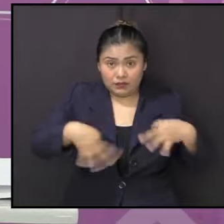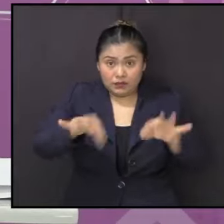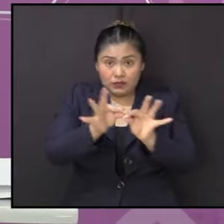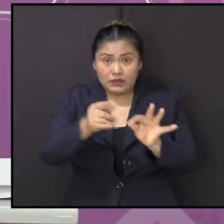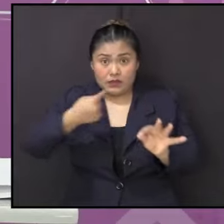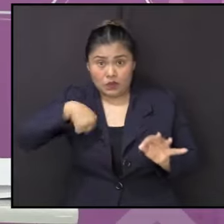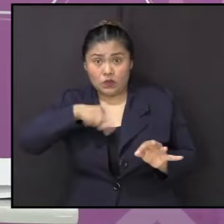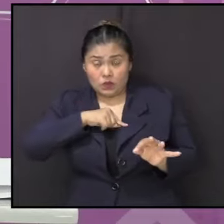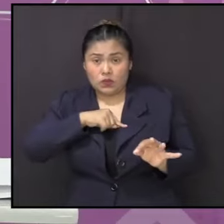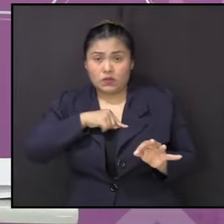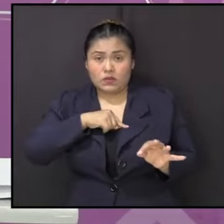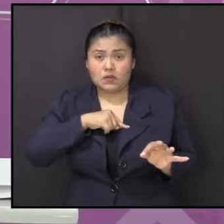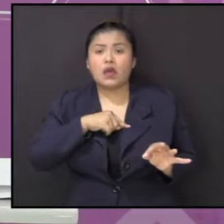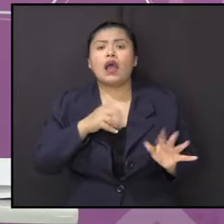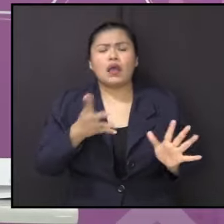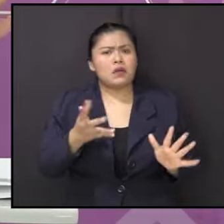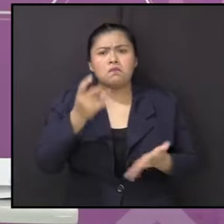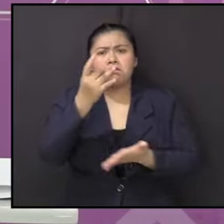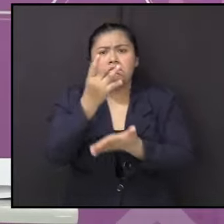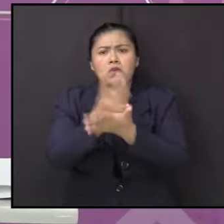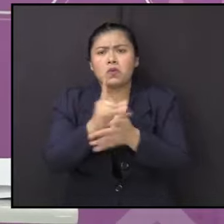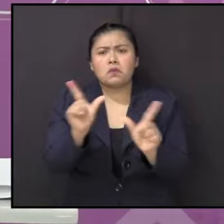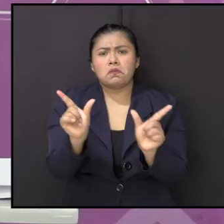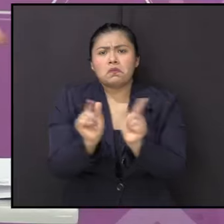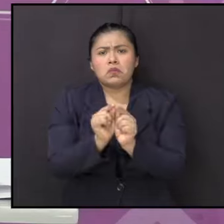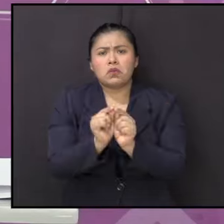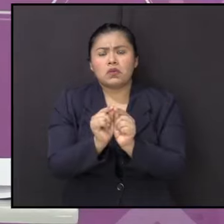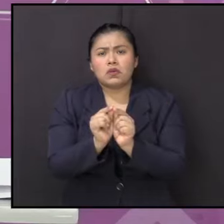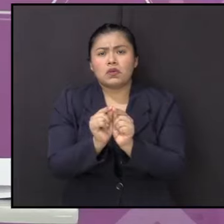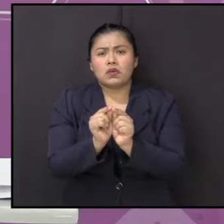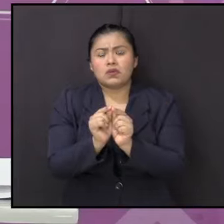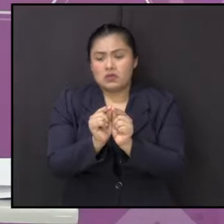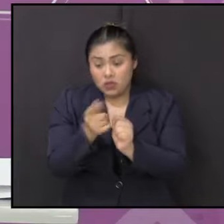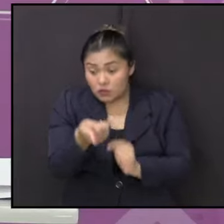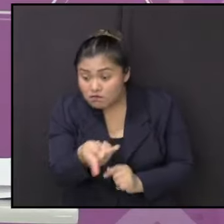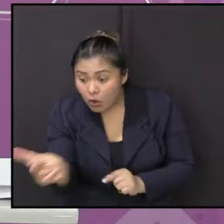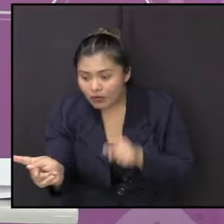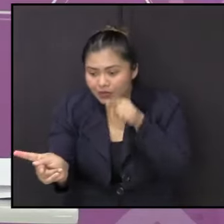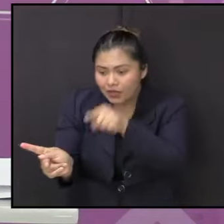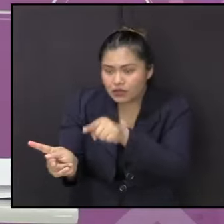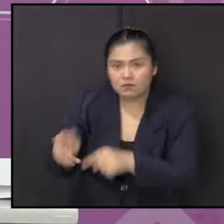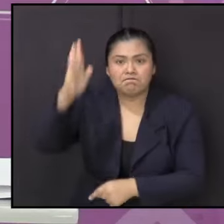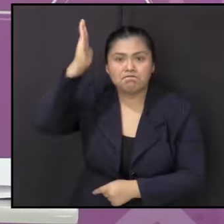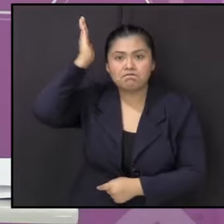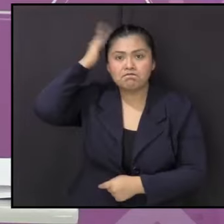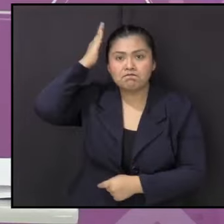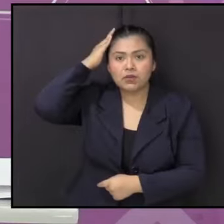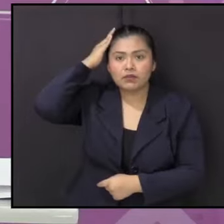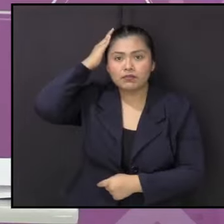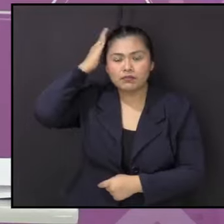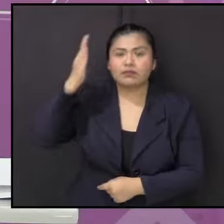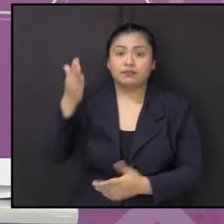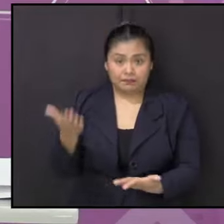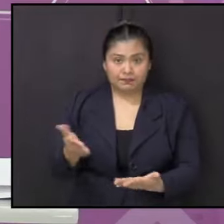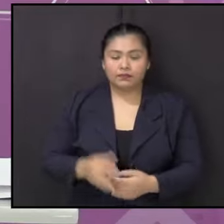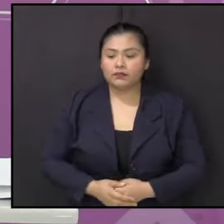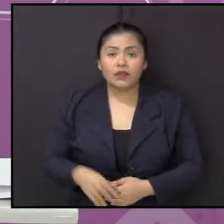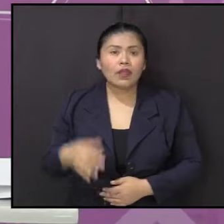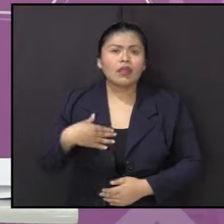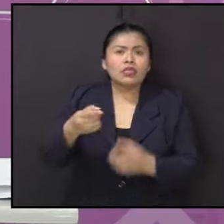hacer cuando sea la legislatura es primeramente resumido en una frase. Primero los pobres. Primero los pobres, ¿en qué sentido? El desarrollo social tiene que darse